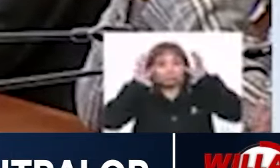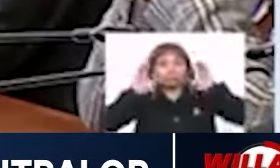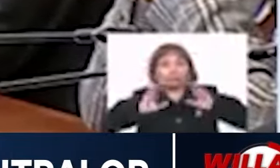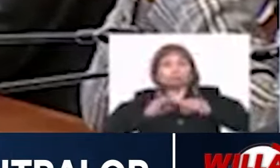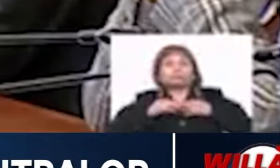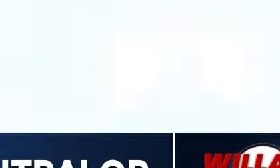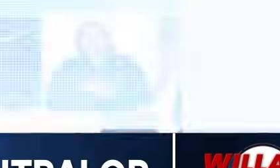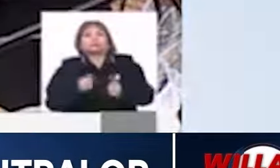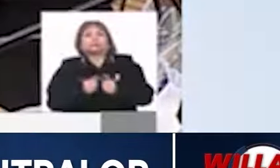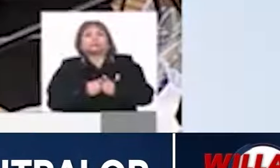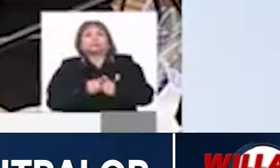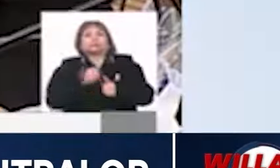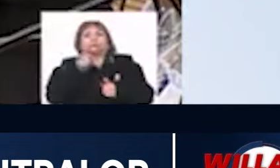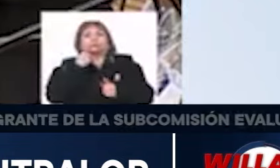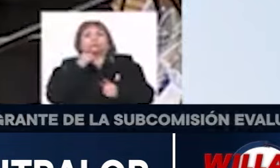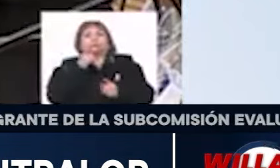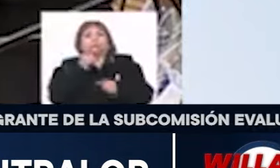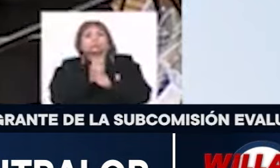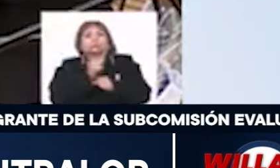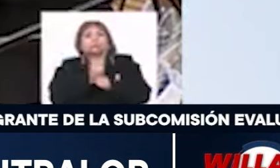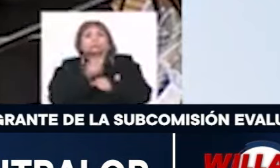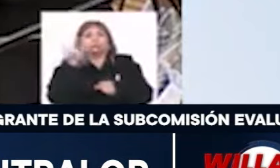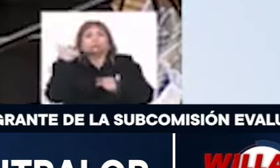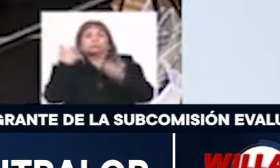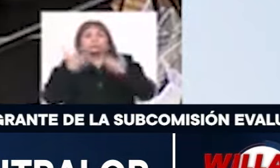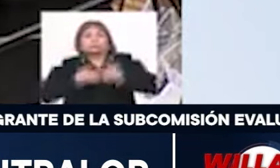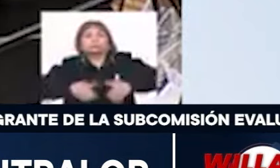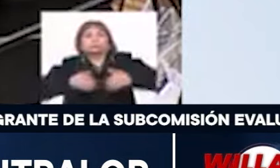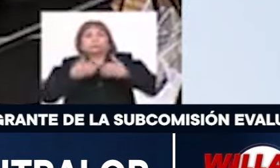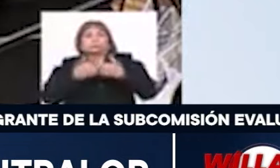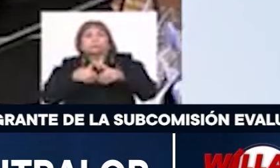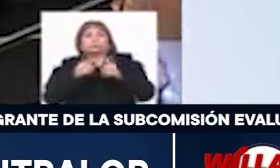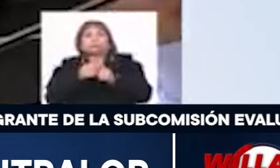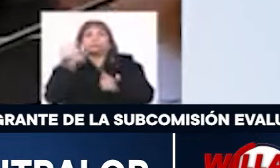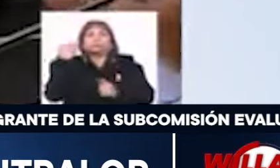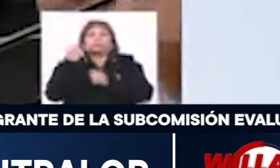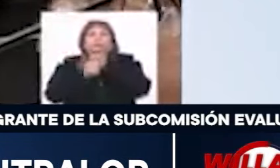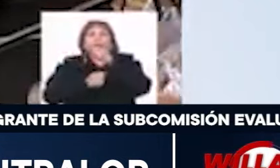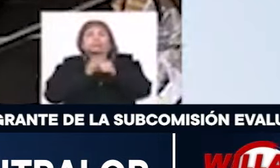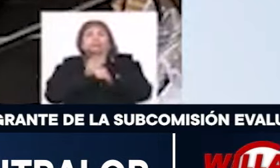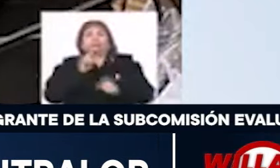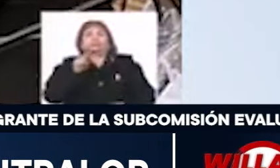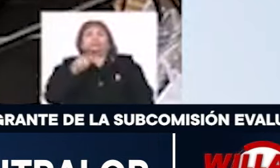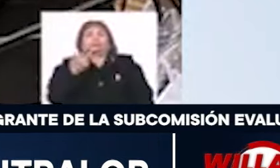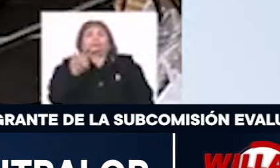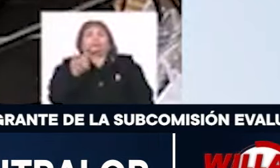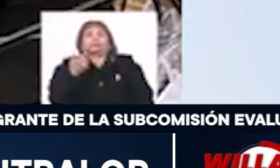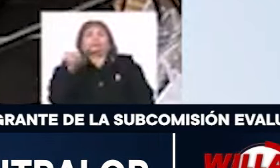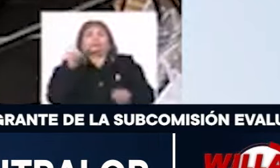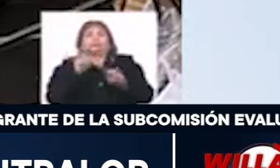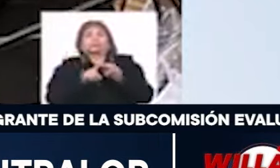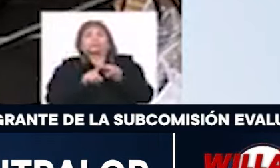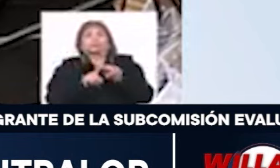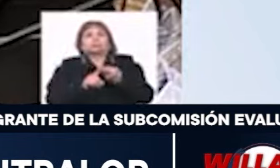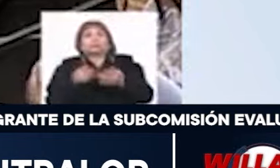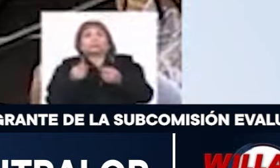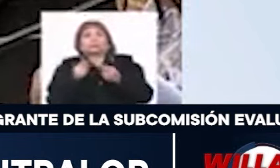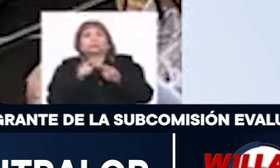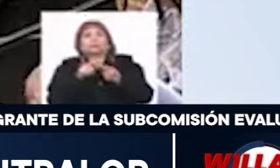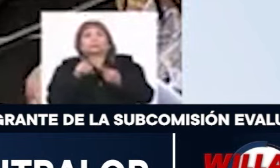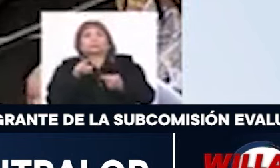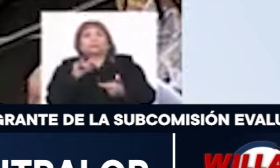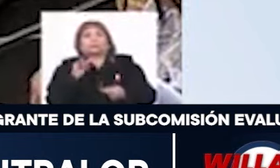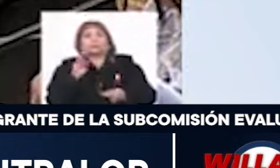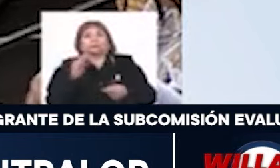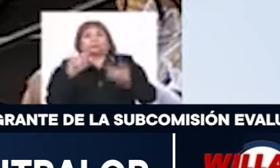la subcomisión. Él habría trabajado en una empresa desde el año 2013 hasta la fecha como gerente general.